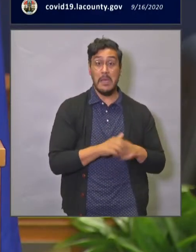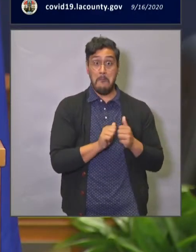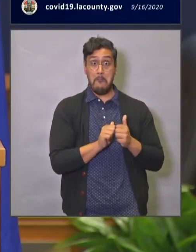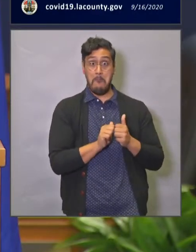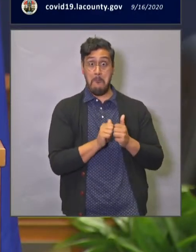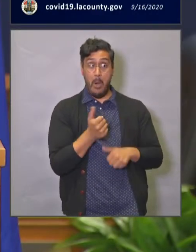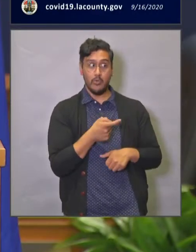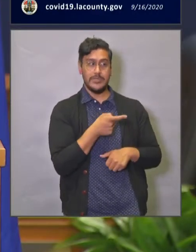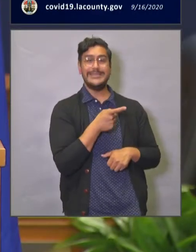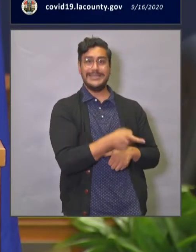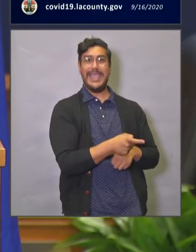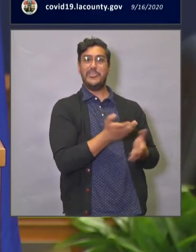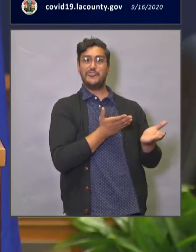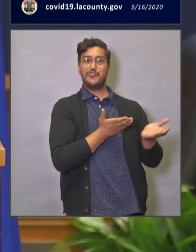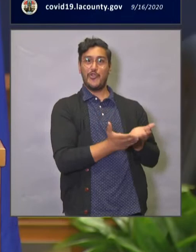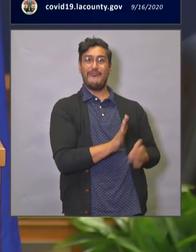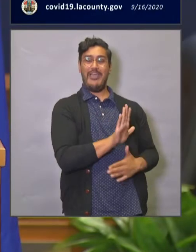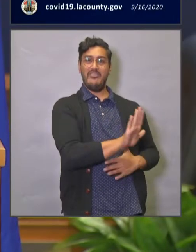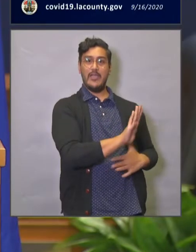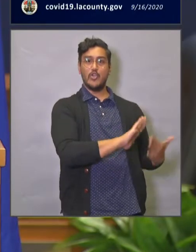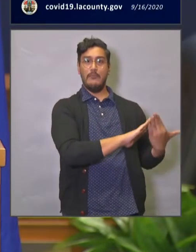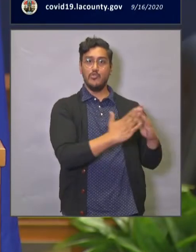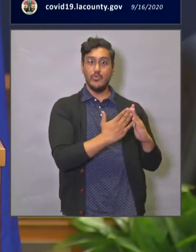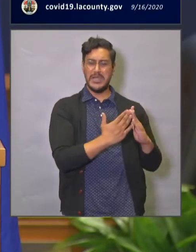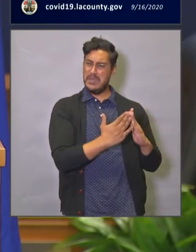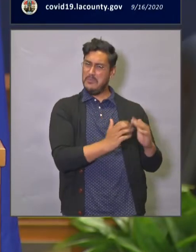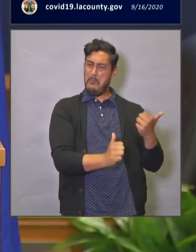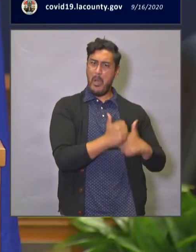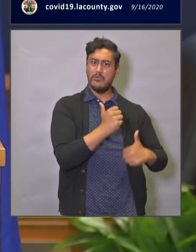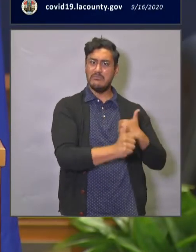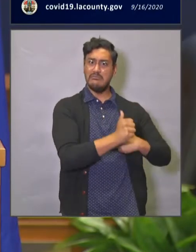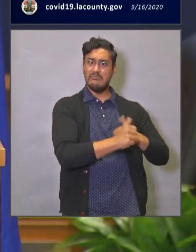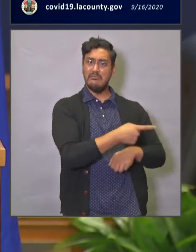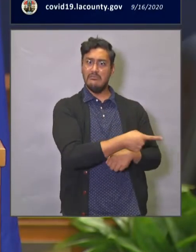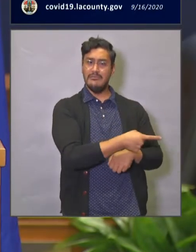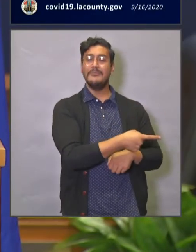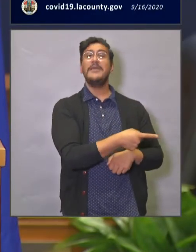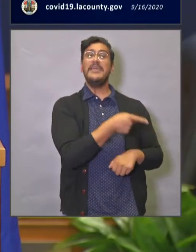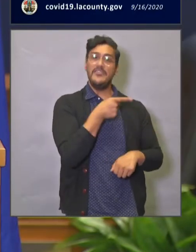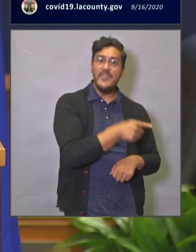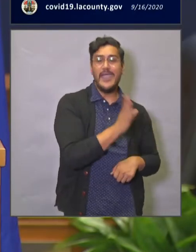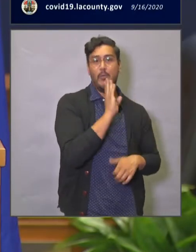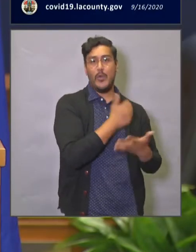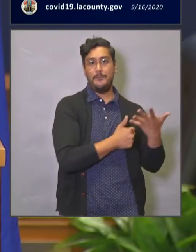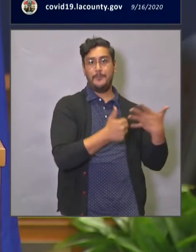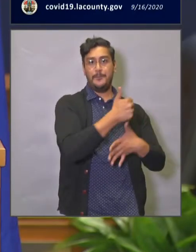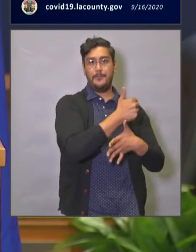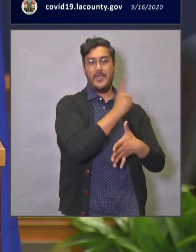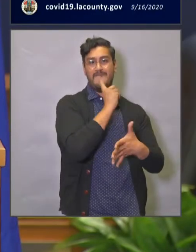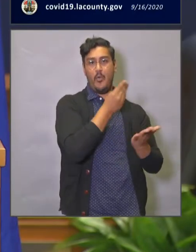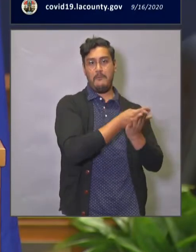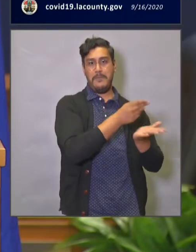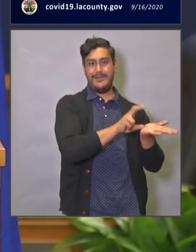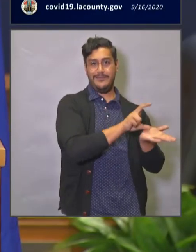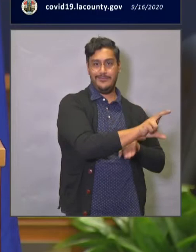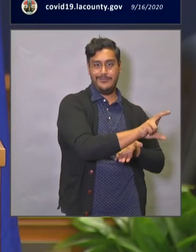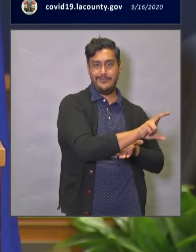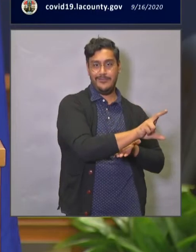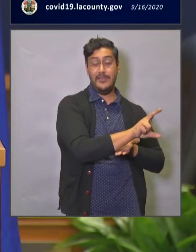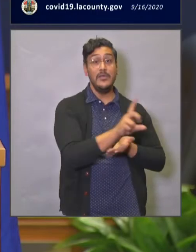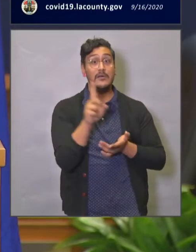dan servicios a las comunidades más vulnerables, tienen este apoyo. Por más información,